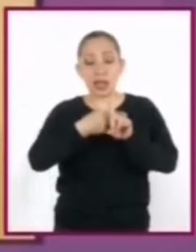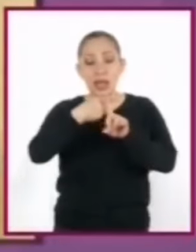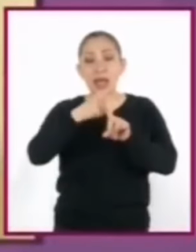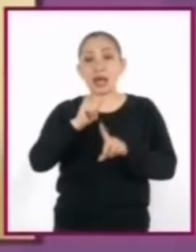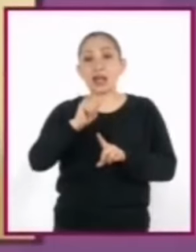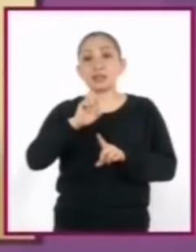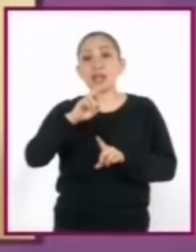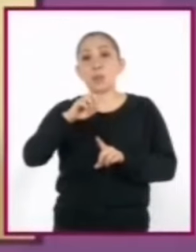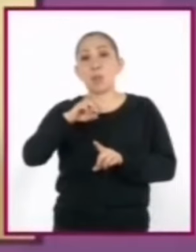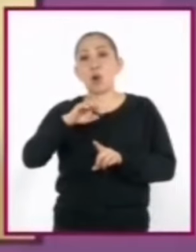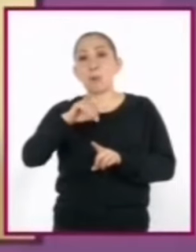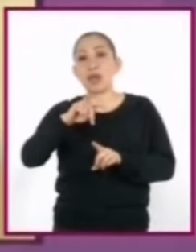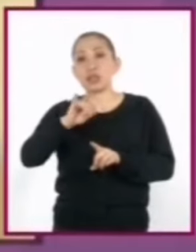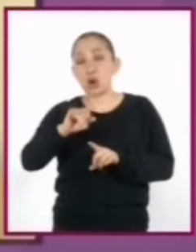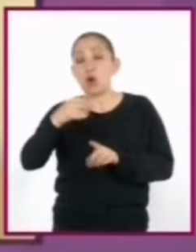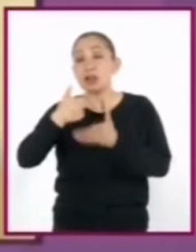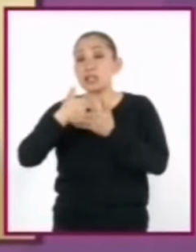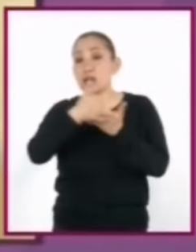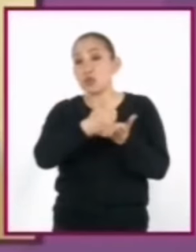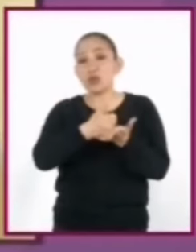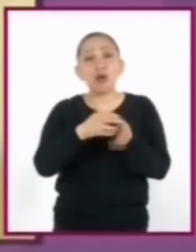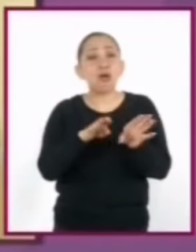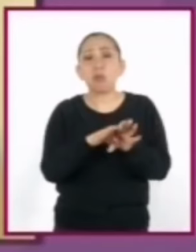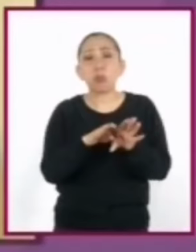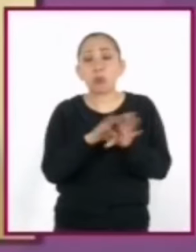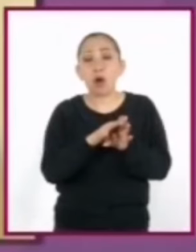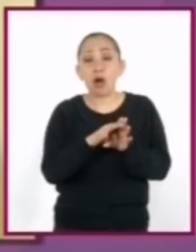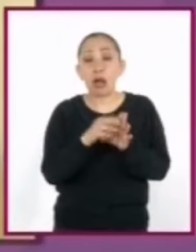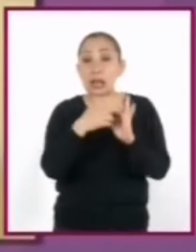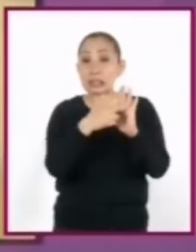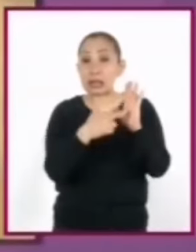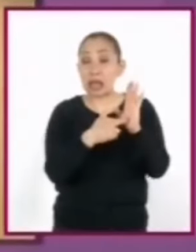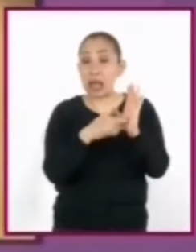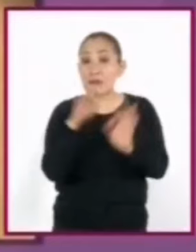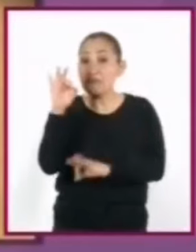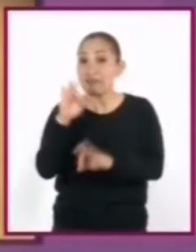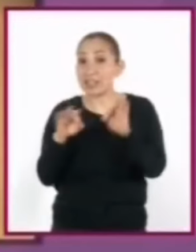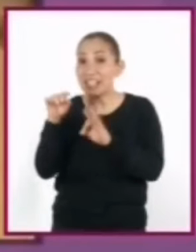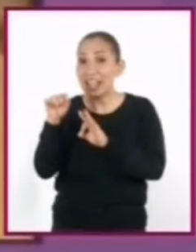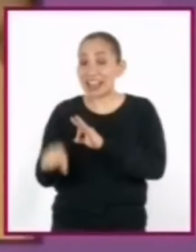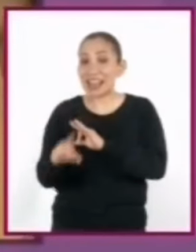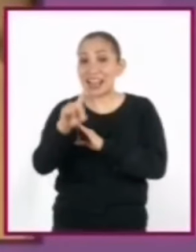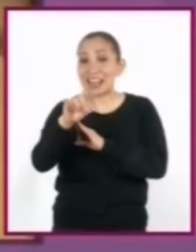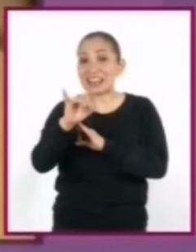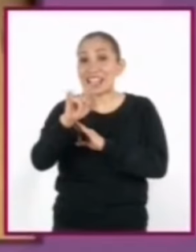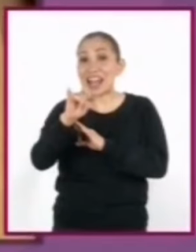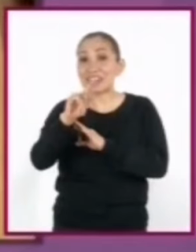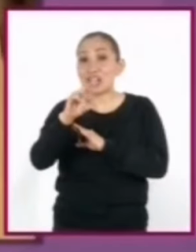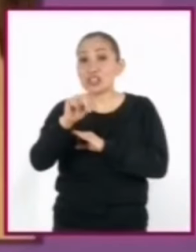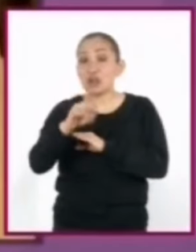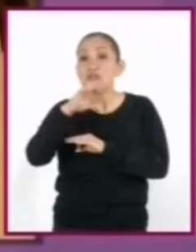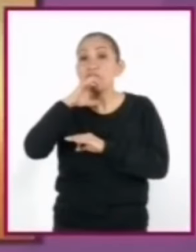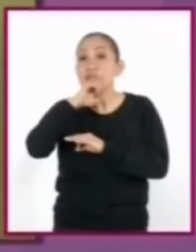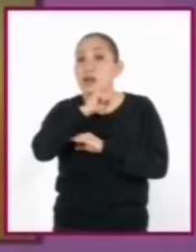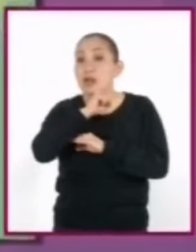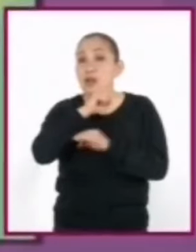termómetro, instrumento que basa su funcionamiento en el principio físico de la dilatación térmica.